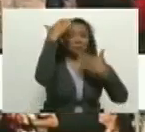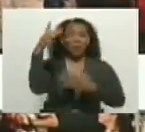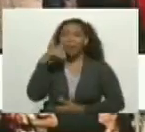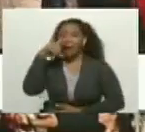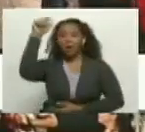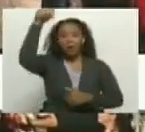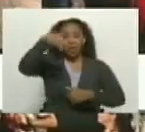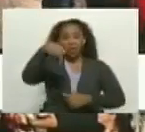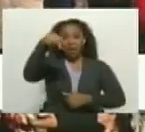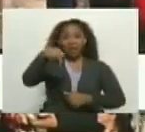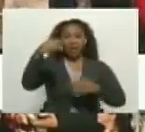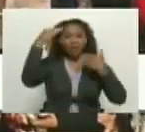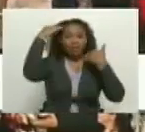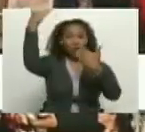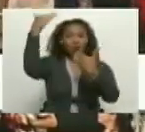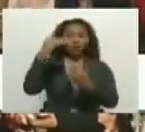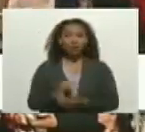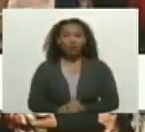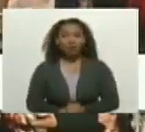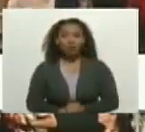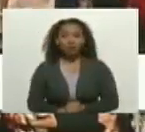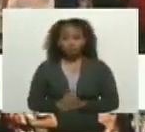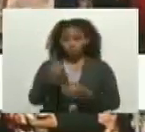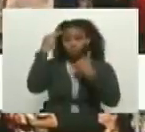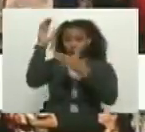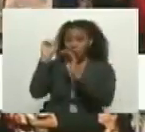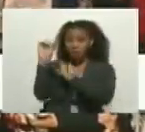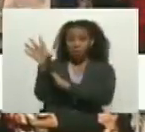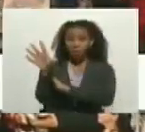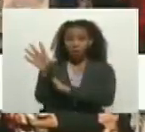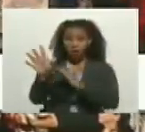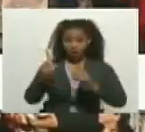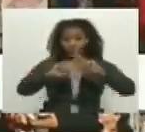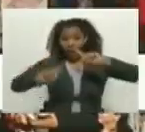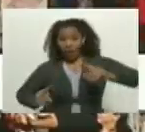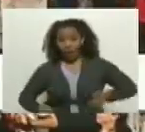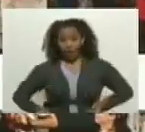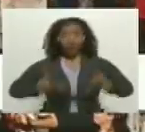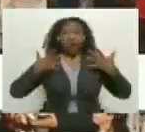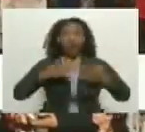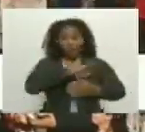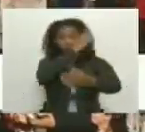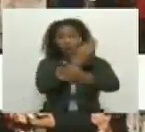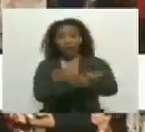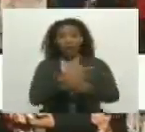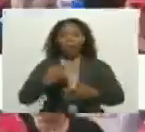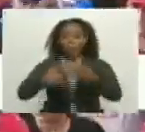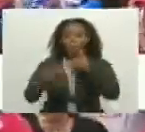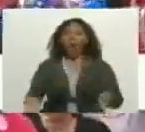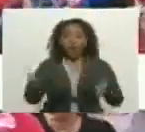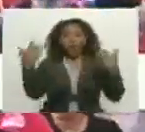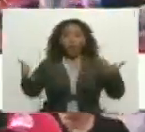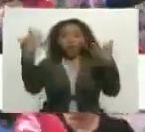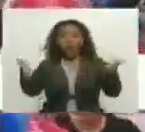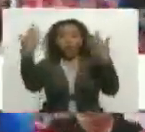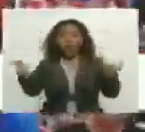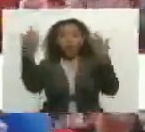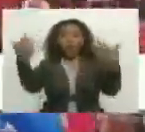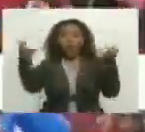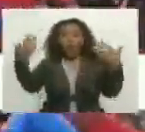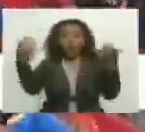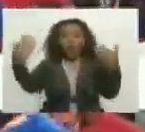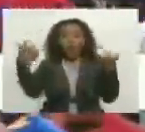pues. Le mandamos un saludo. Con energía, con fuerza. Vamos, pues, arriba, arriba, arriba, arriba, arriba, arriba, arriba,